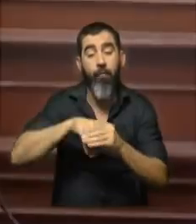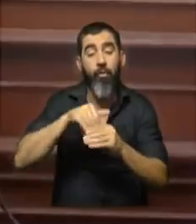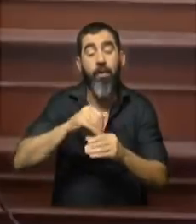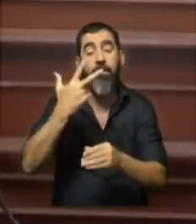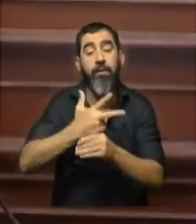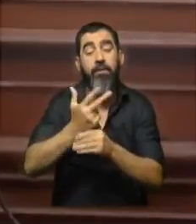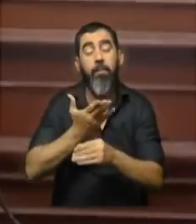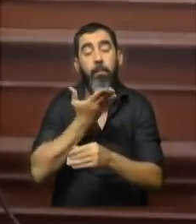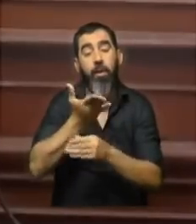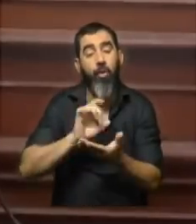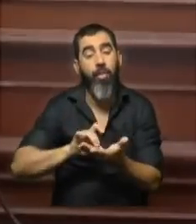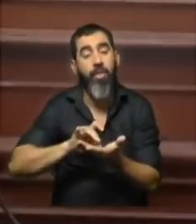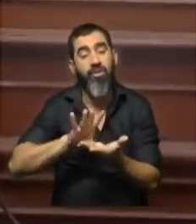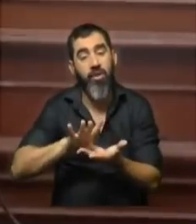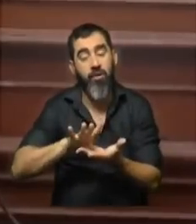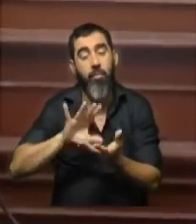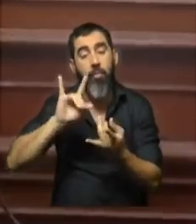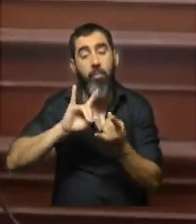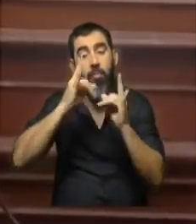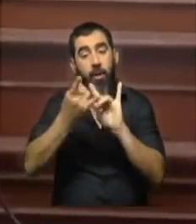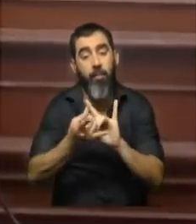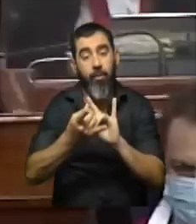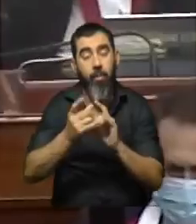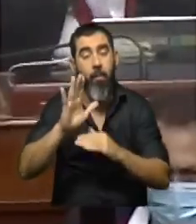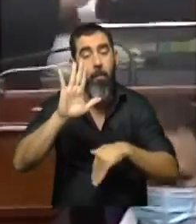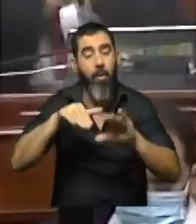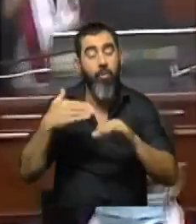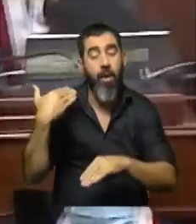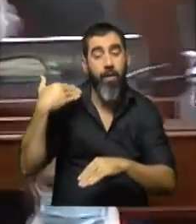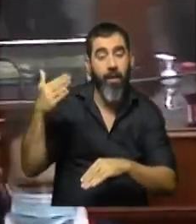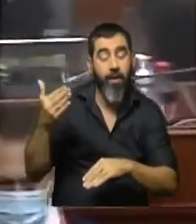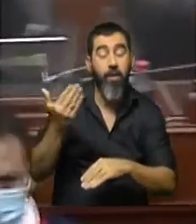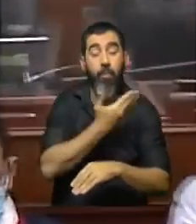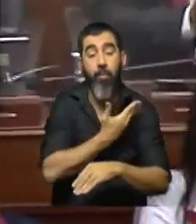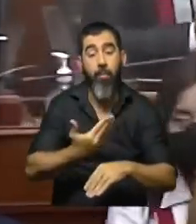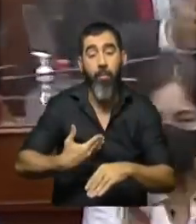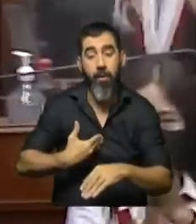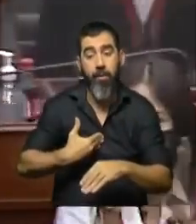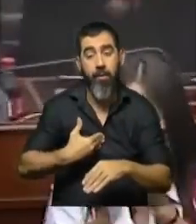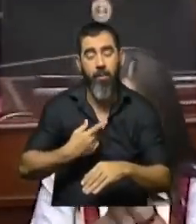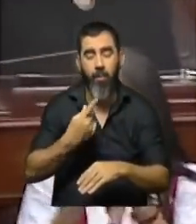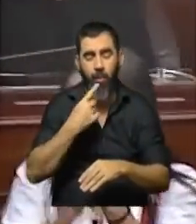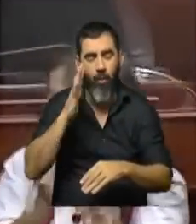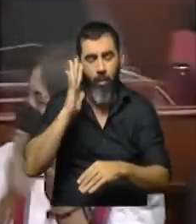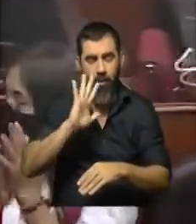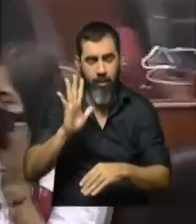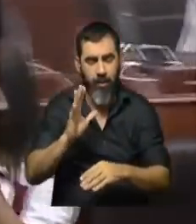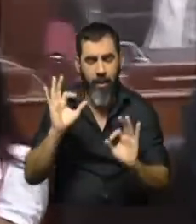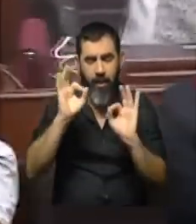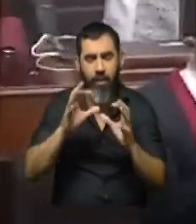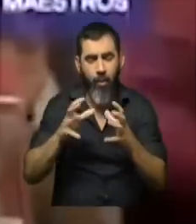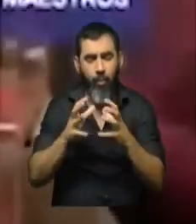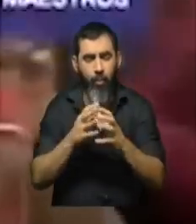tercer pedido de destitución por un parlamento dominado por sectores de derecha frente a un presidente outsider de la política y sin partido